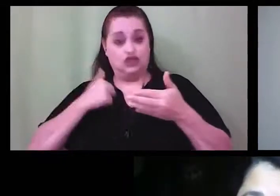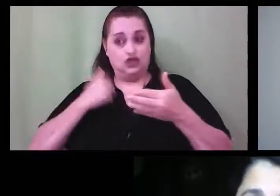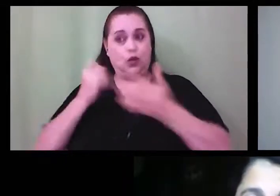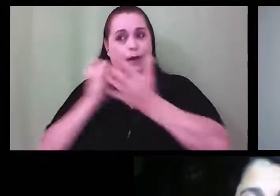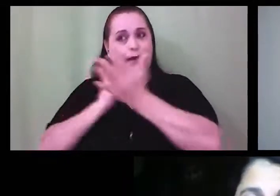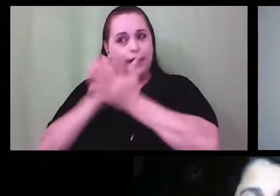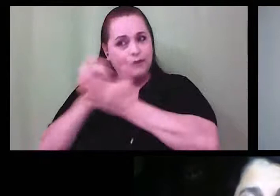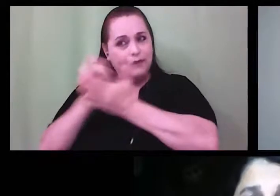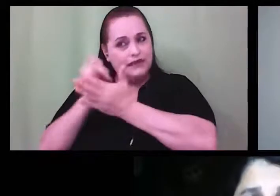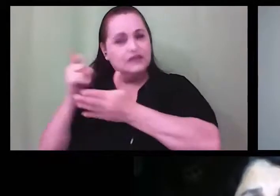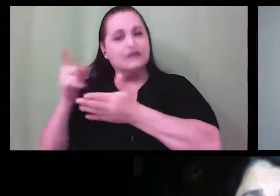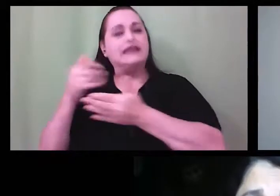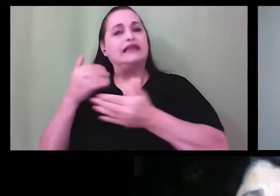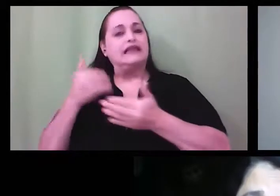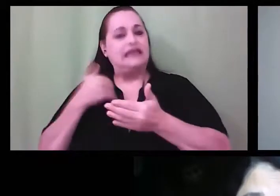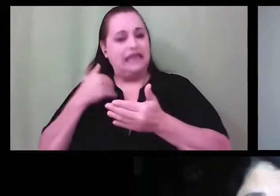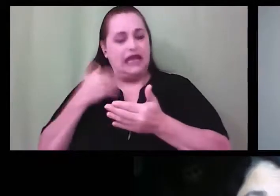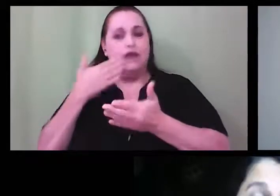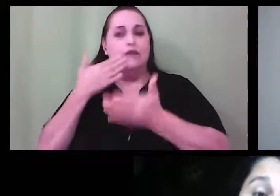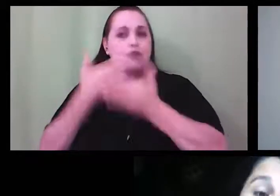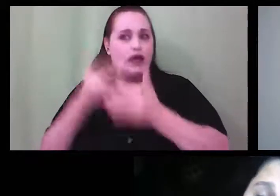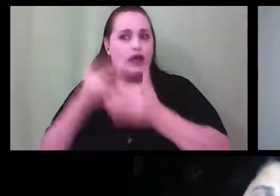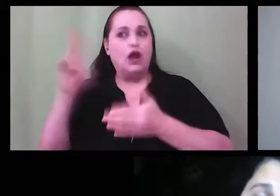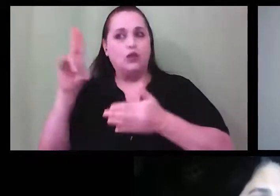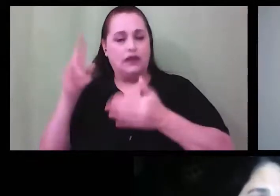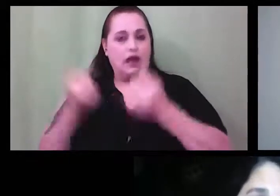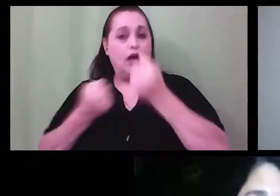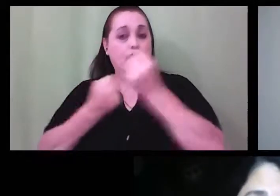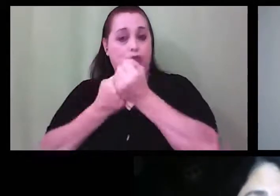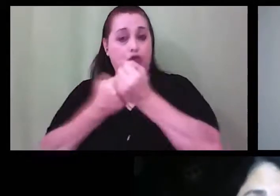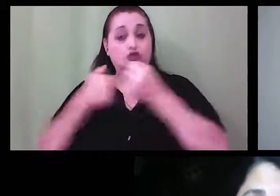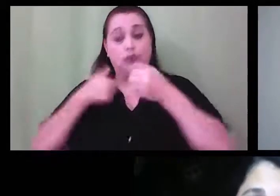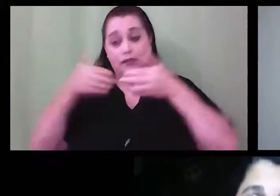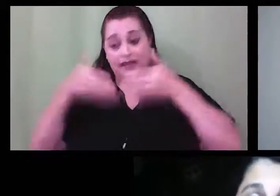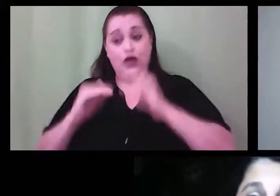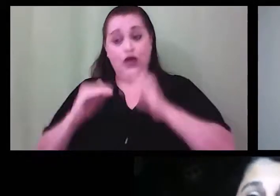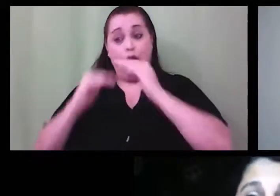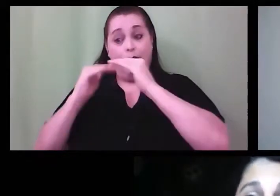investigado que tienen una buena unidad de apoyo y además mi hijo menor está ahí.